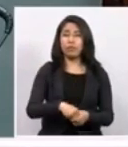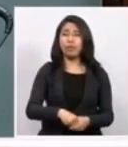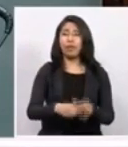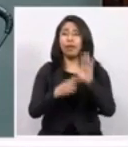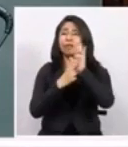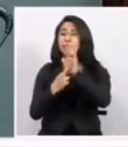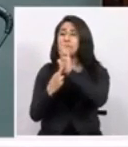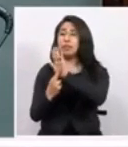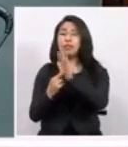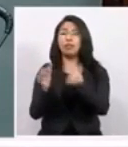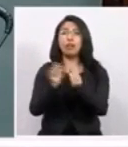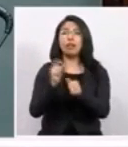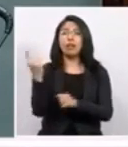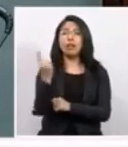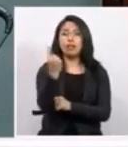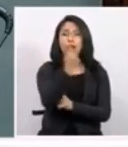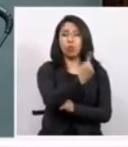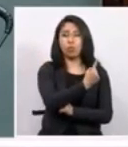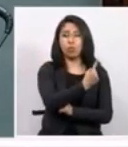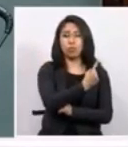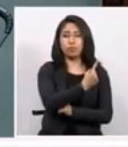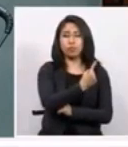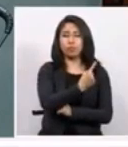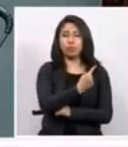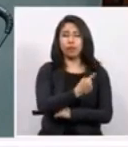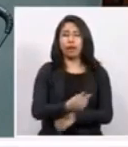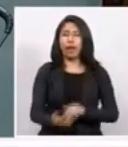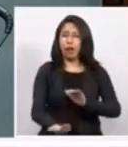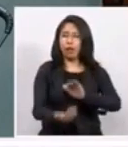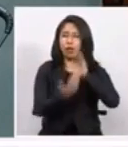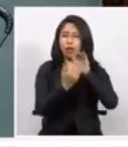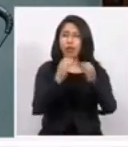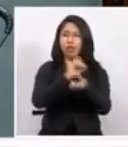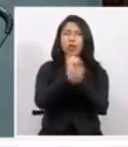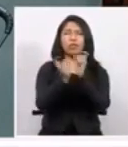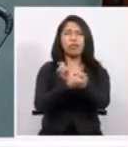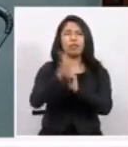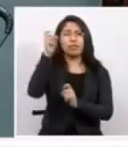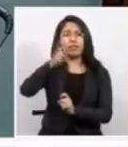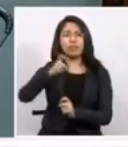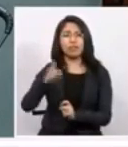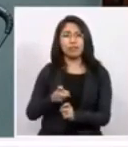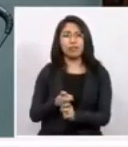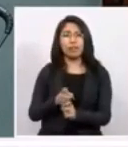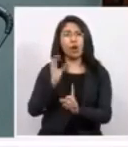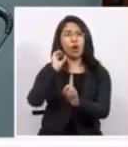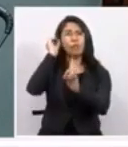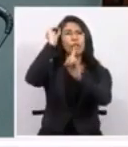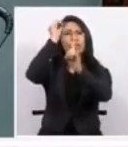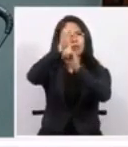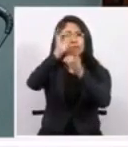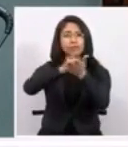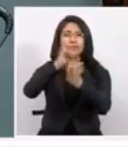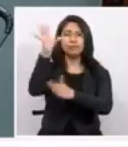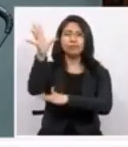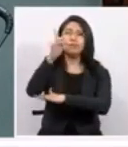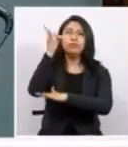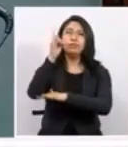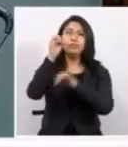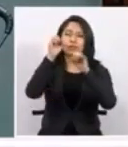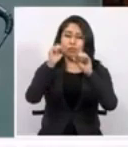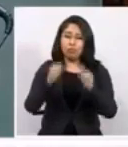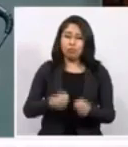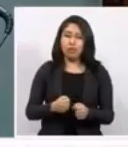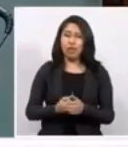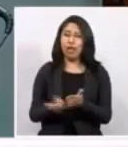representándolos a todas y todos, afrontando los cambios necesarios con el objetivo de que Bolivia vuelva a la senda